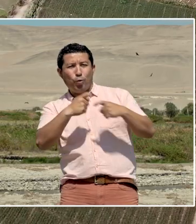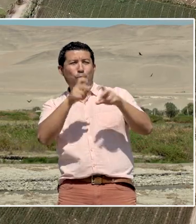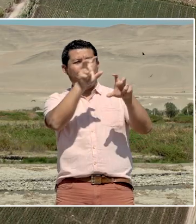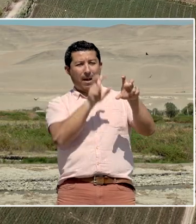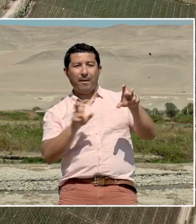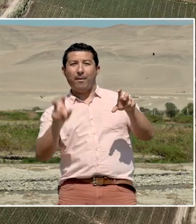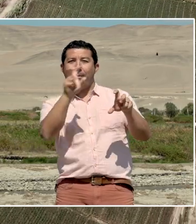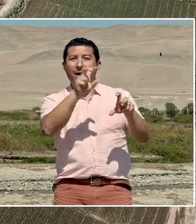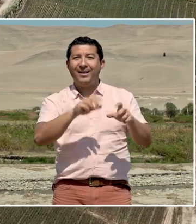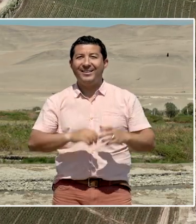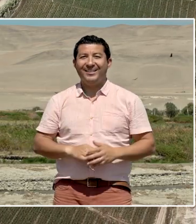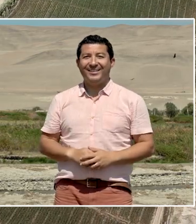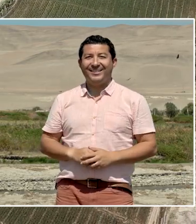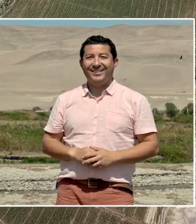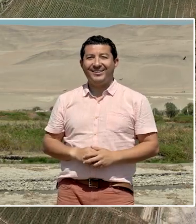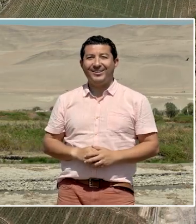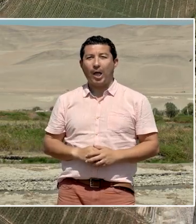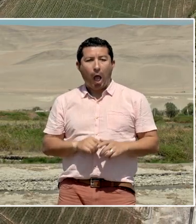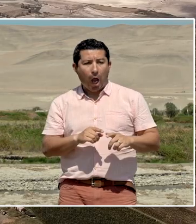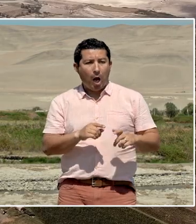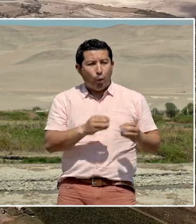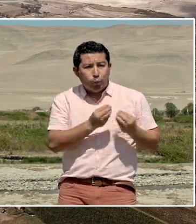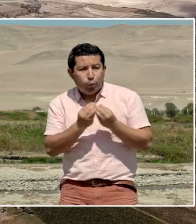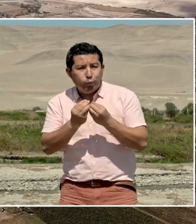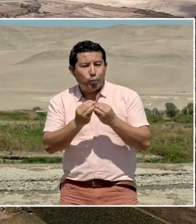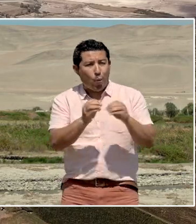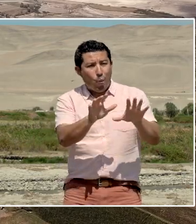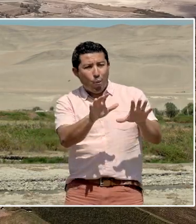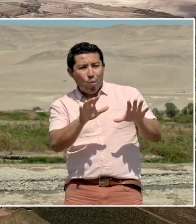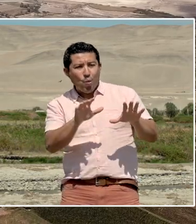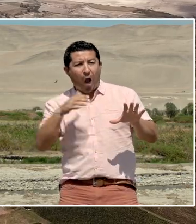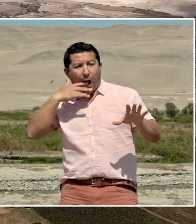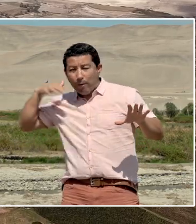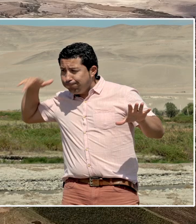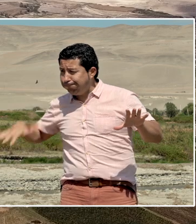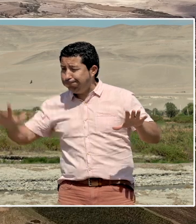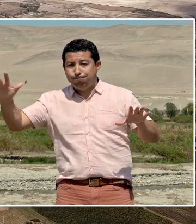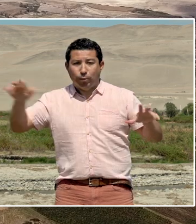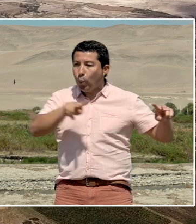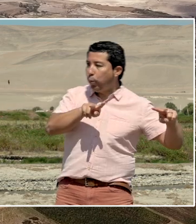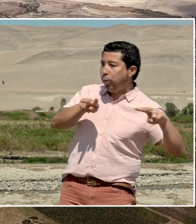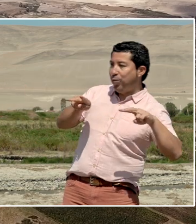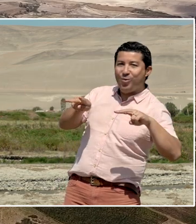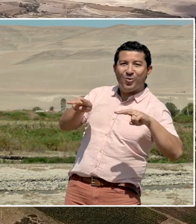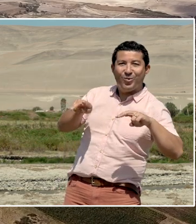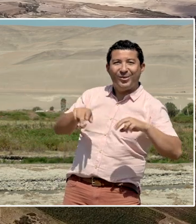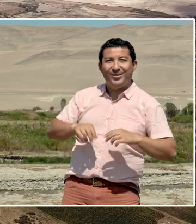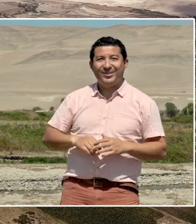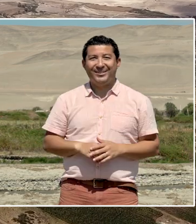de yuta y la mayoría de estas figuras miran hacia el mar